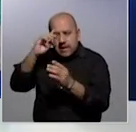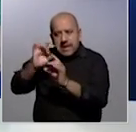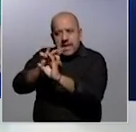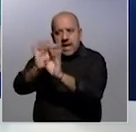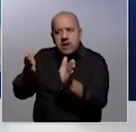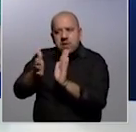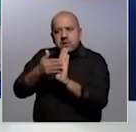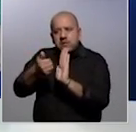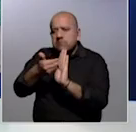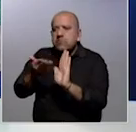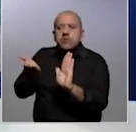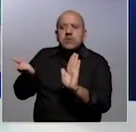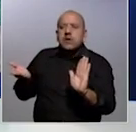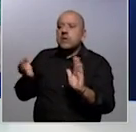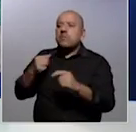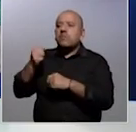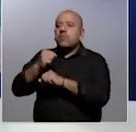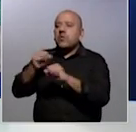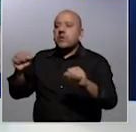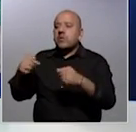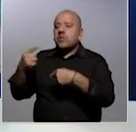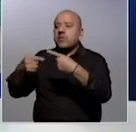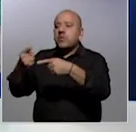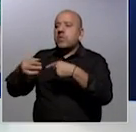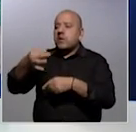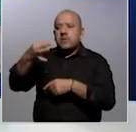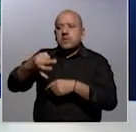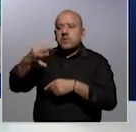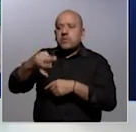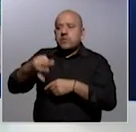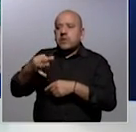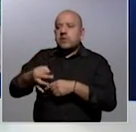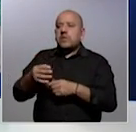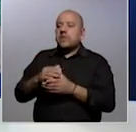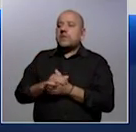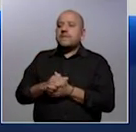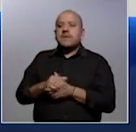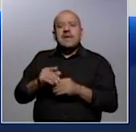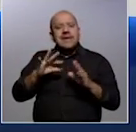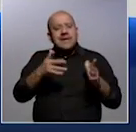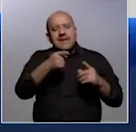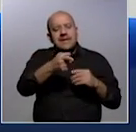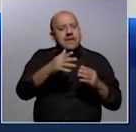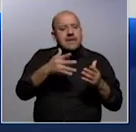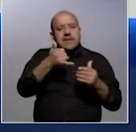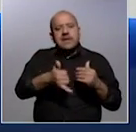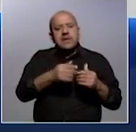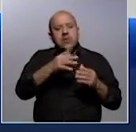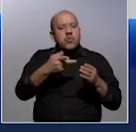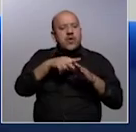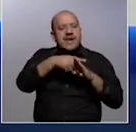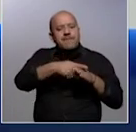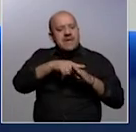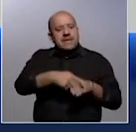posibilidad de este seguir cumpliendo con ese mandato tan amplio que tiene esta institución y que herramientas tienen justamente para